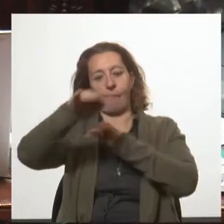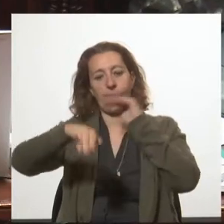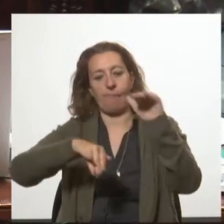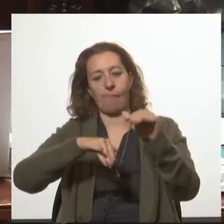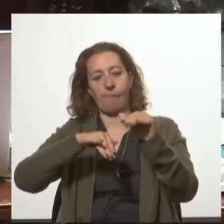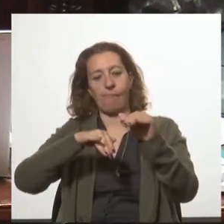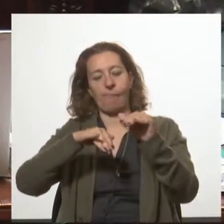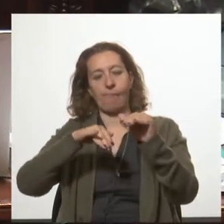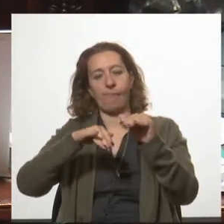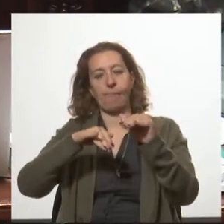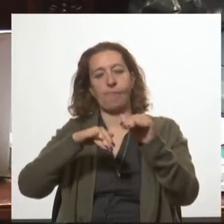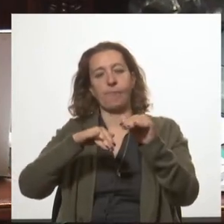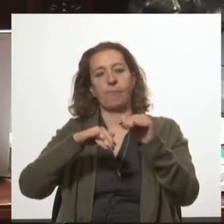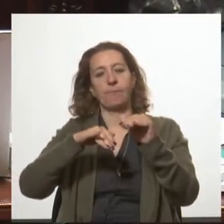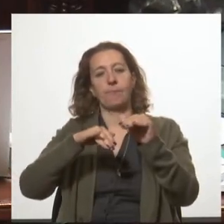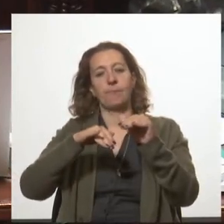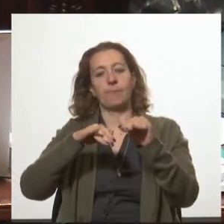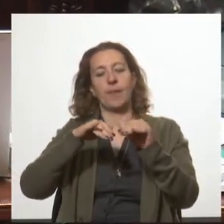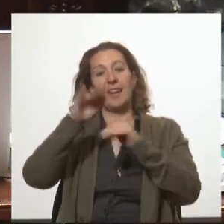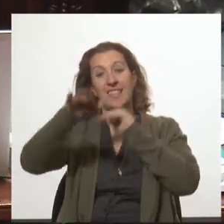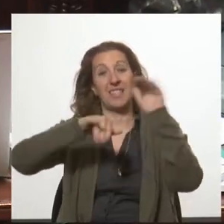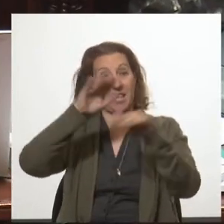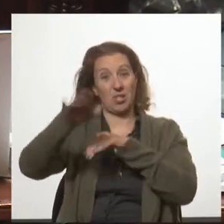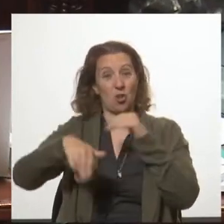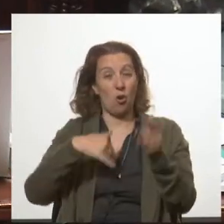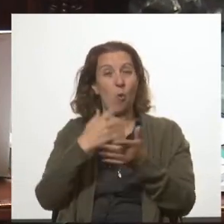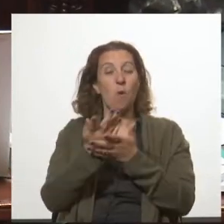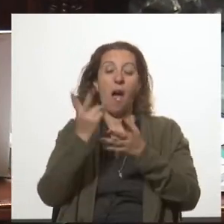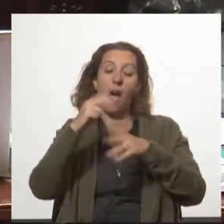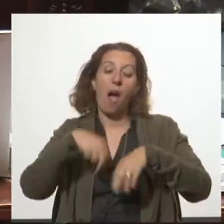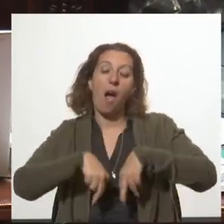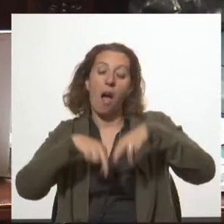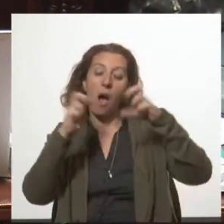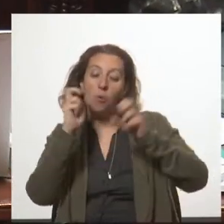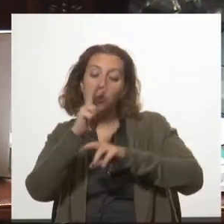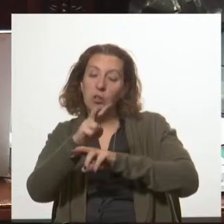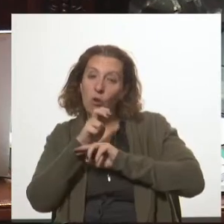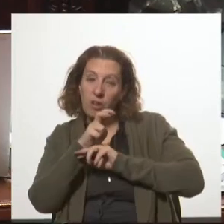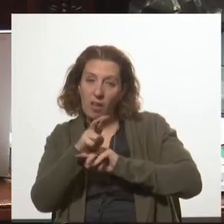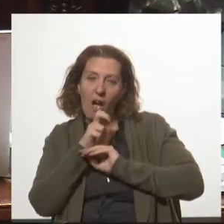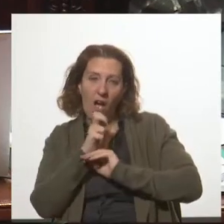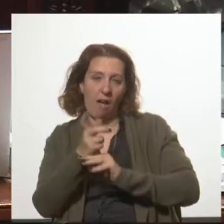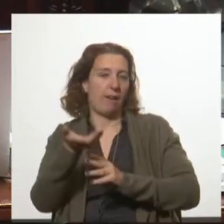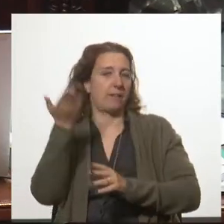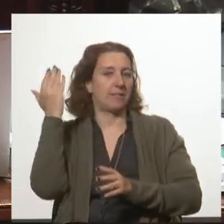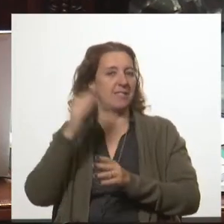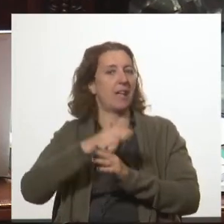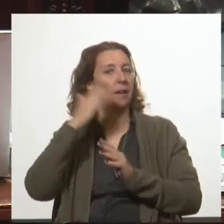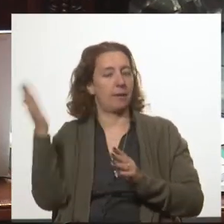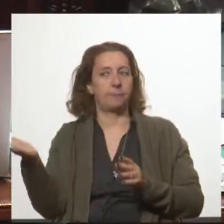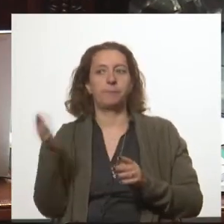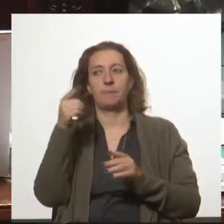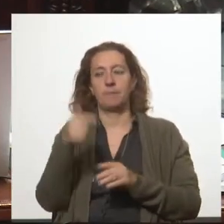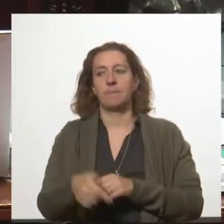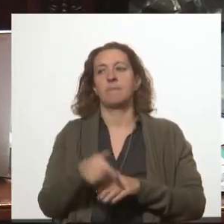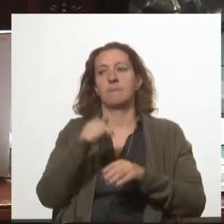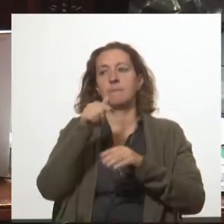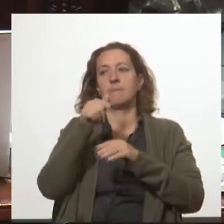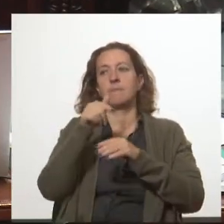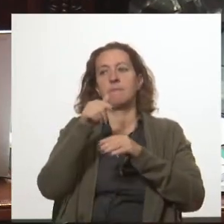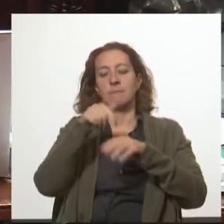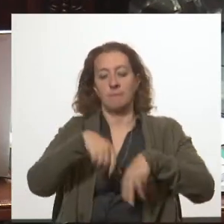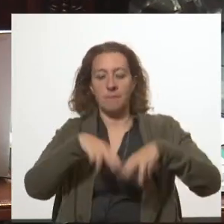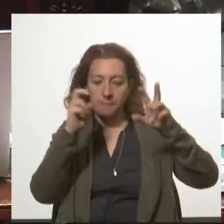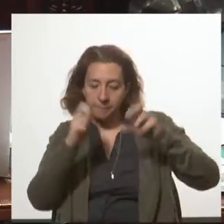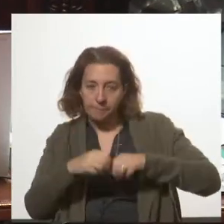auditoría externa este simplemente para comentarles que esa auditoría fechada el 28 de julio a pesar